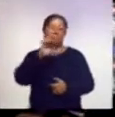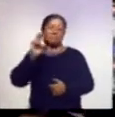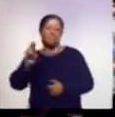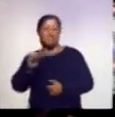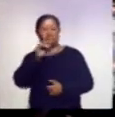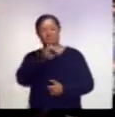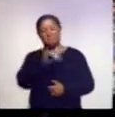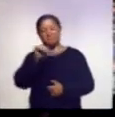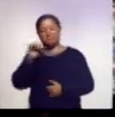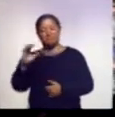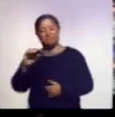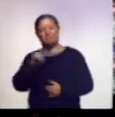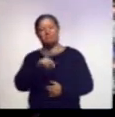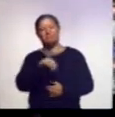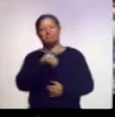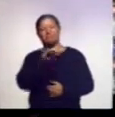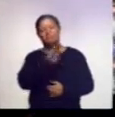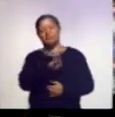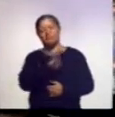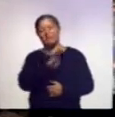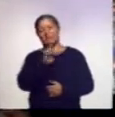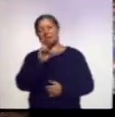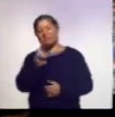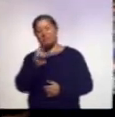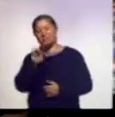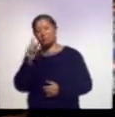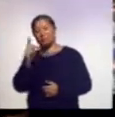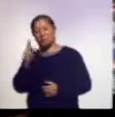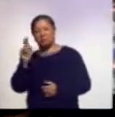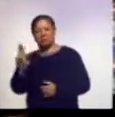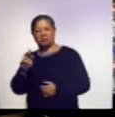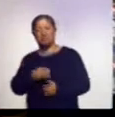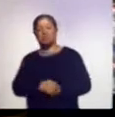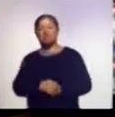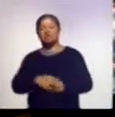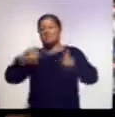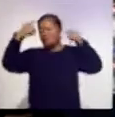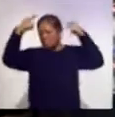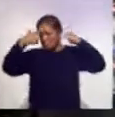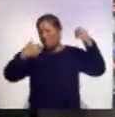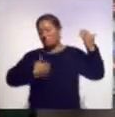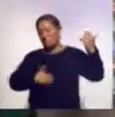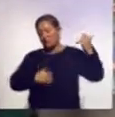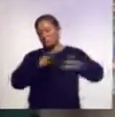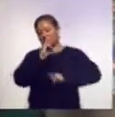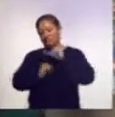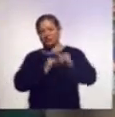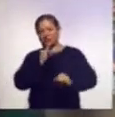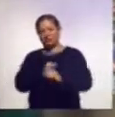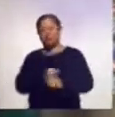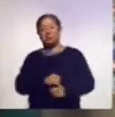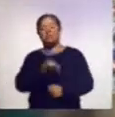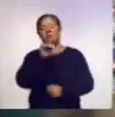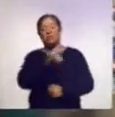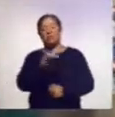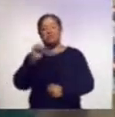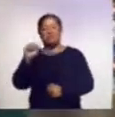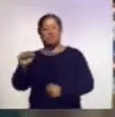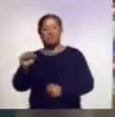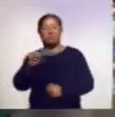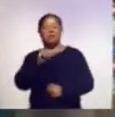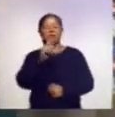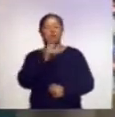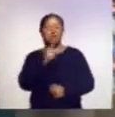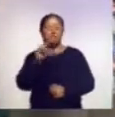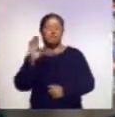Gerardo Ortiz, Banda Renovación y Poncho Uresti, el Mariachi Internacional y Brian Sandoval, Poncho